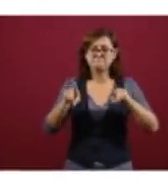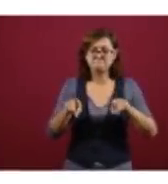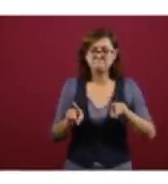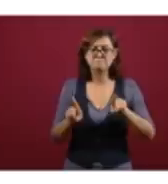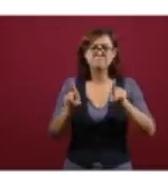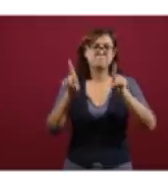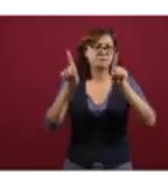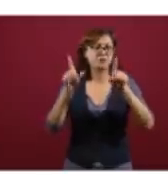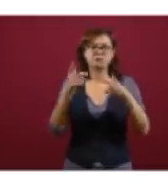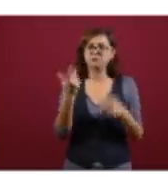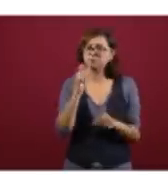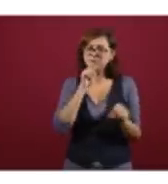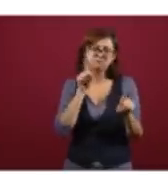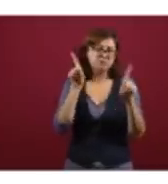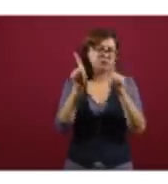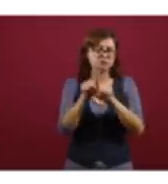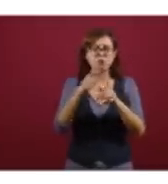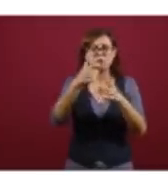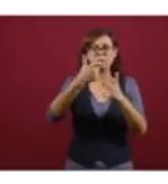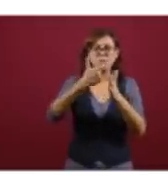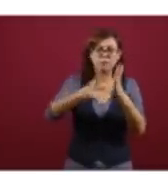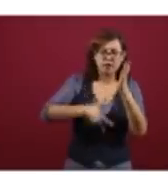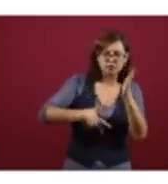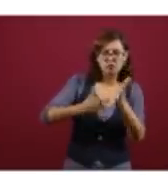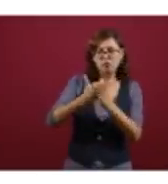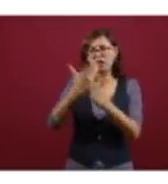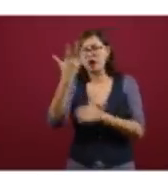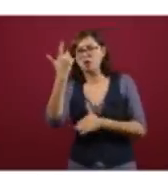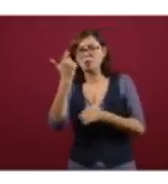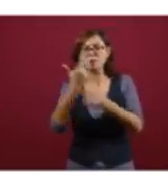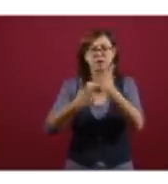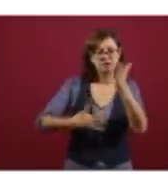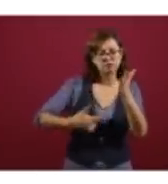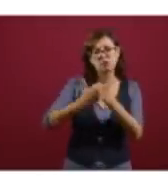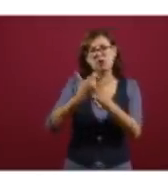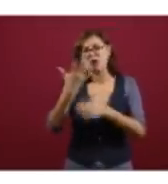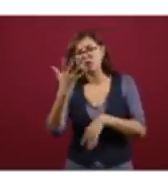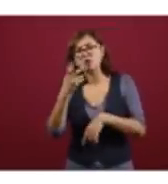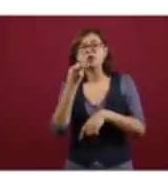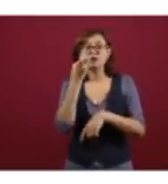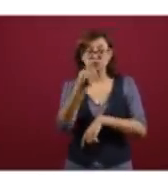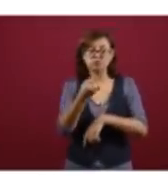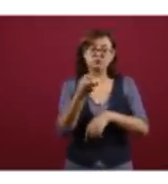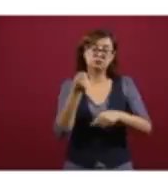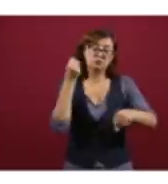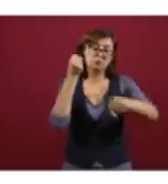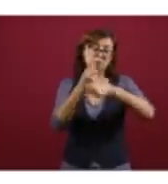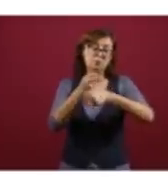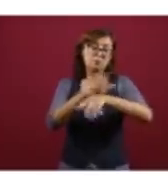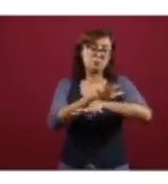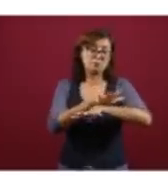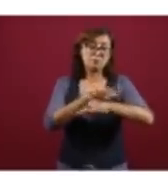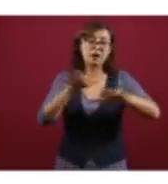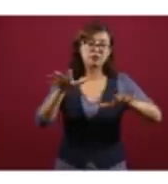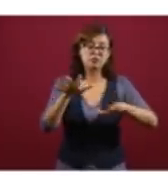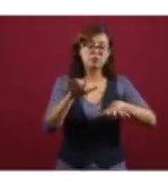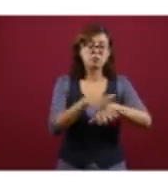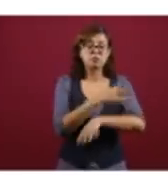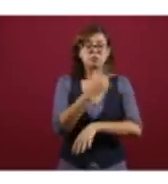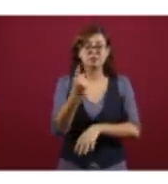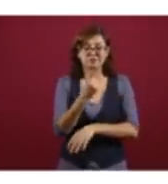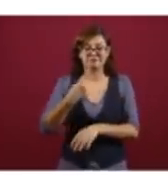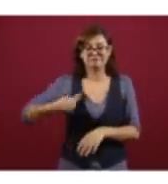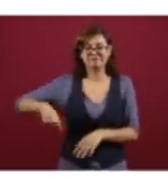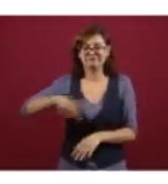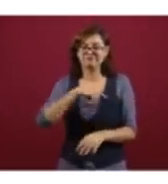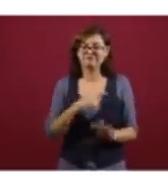gasolina, y cuando baja, baja el precio de la gasolina. Ese es el impacto que está teniendo hacia las finanzas públicas, porque nosotros lo que nos hemos comprometido